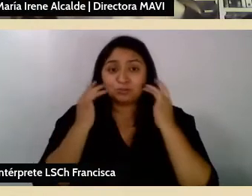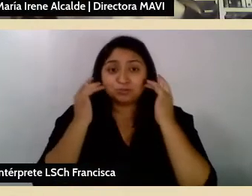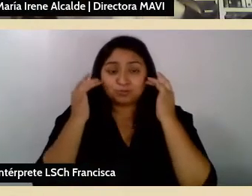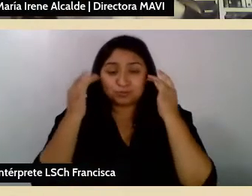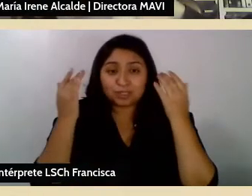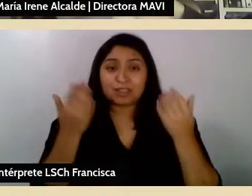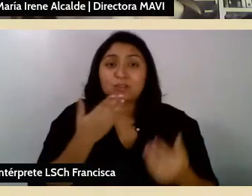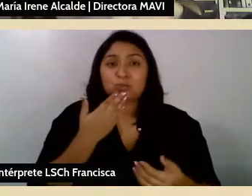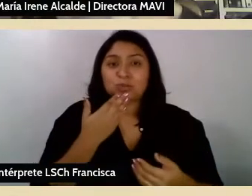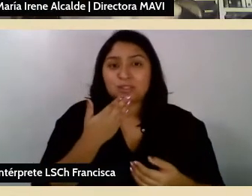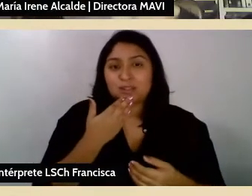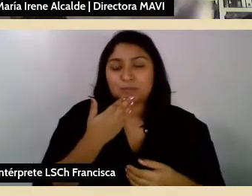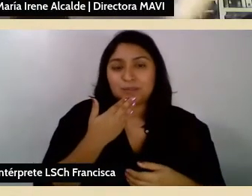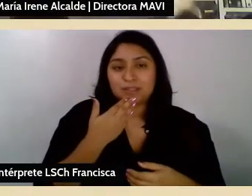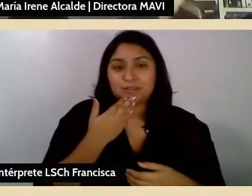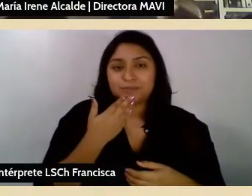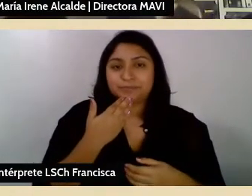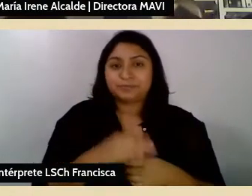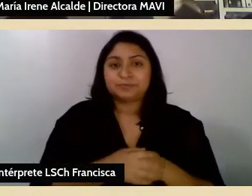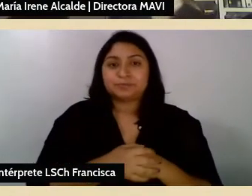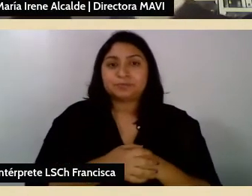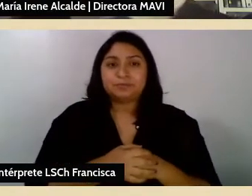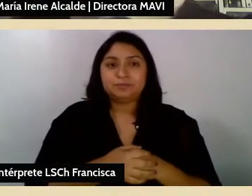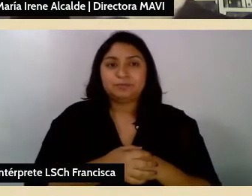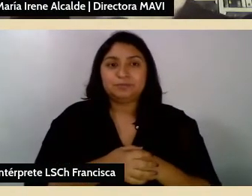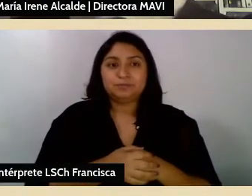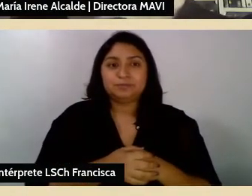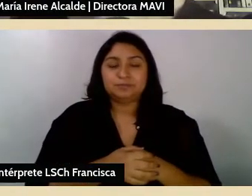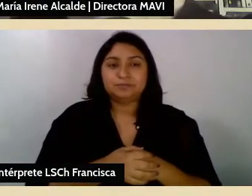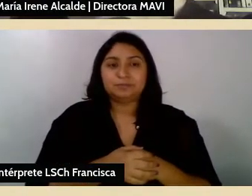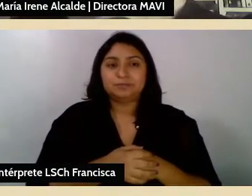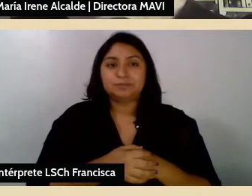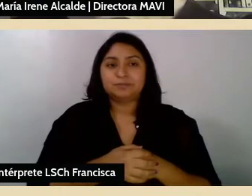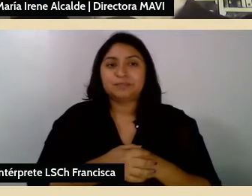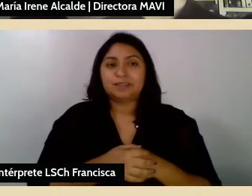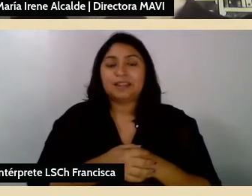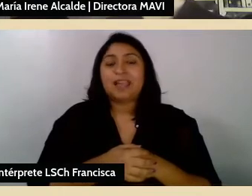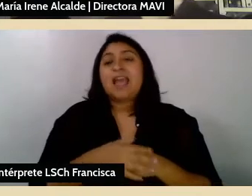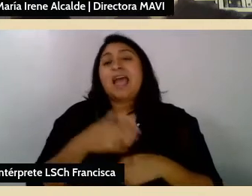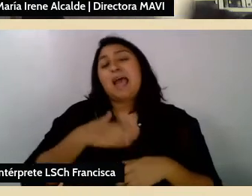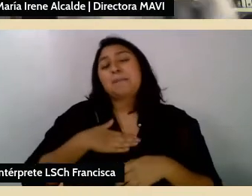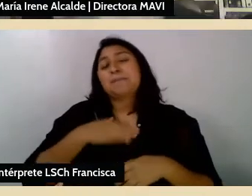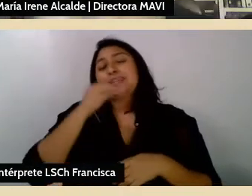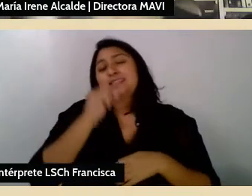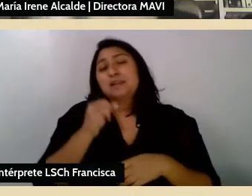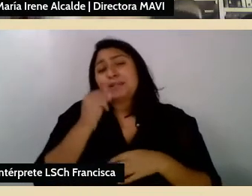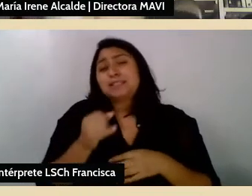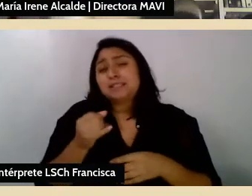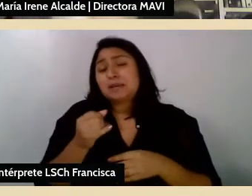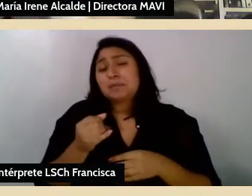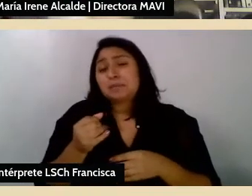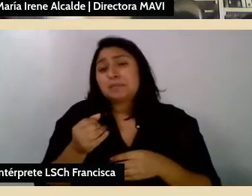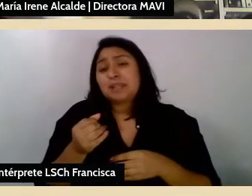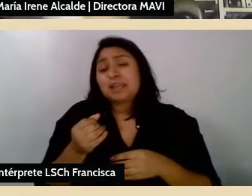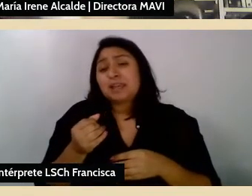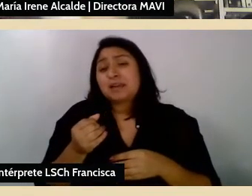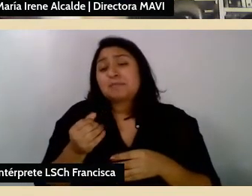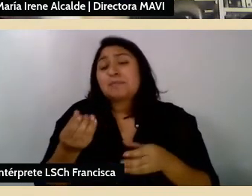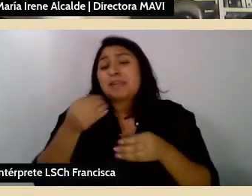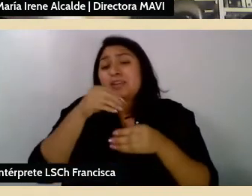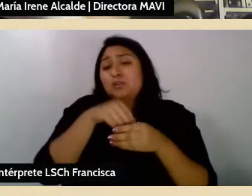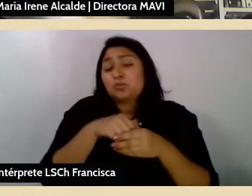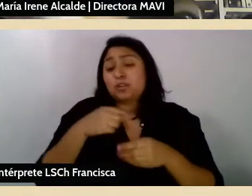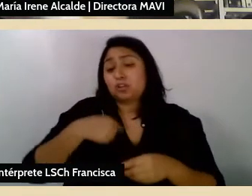porque igual las chiquillas me toman mucho en cuenta en todo, así que no porque soy la persona de